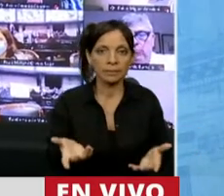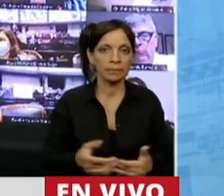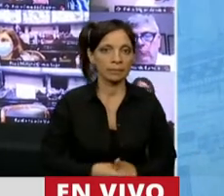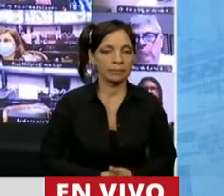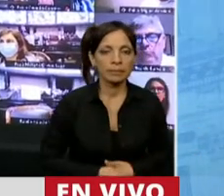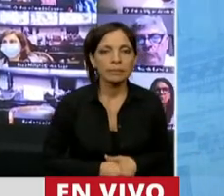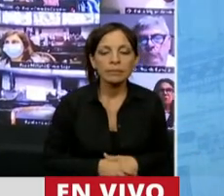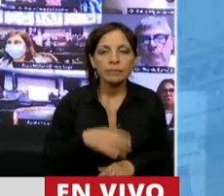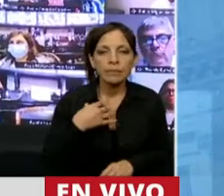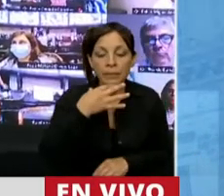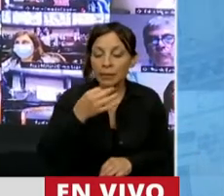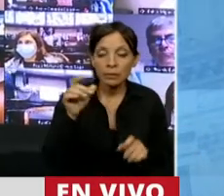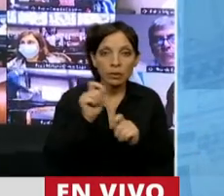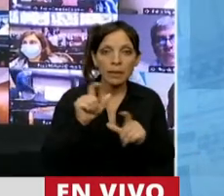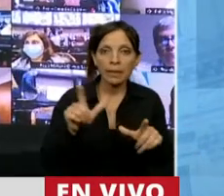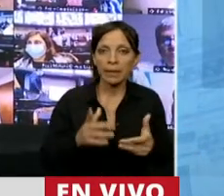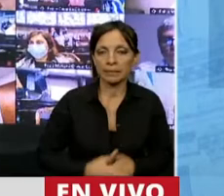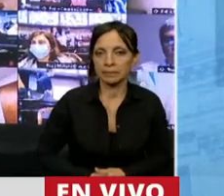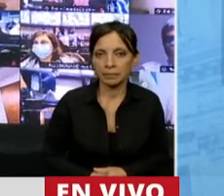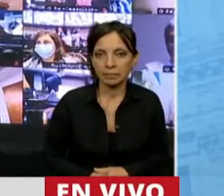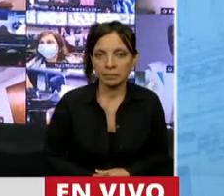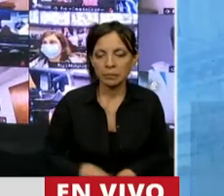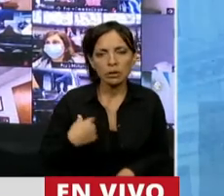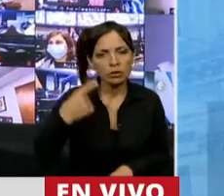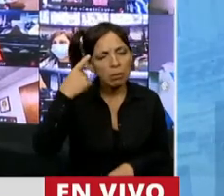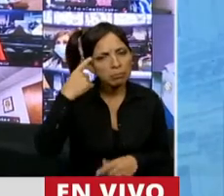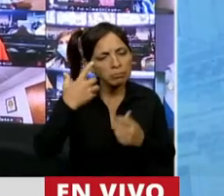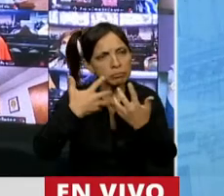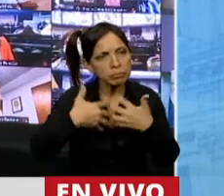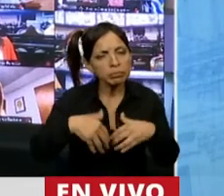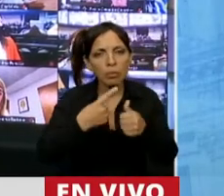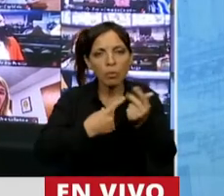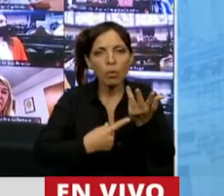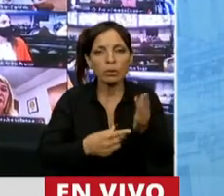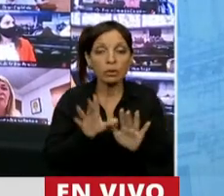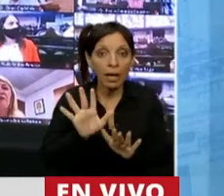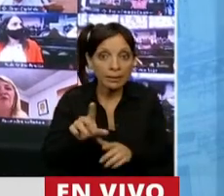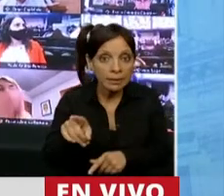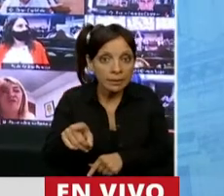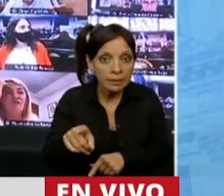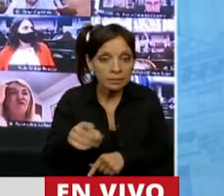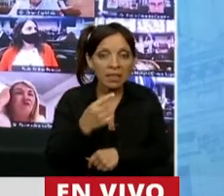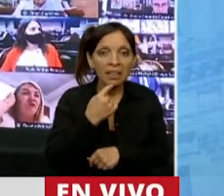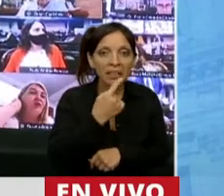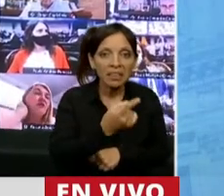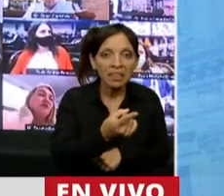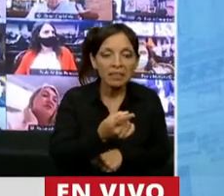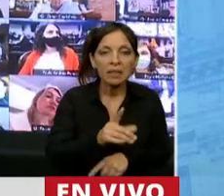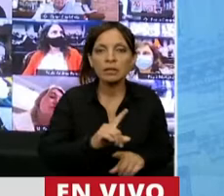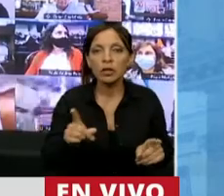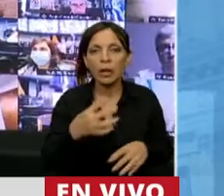recinto. Completamente sorprendida. Mire que pensé varias cosas, pero esa de que efectivamente no